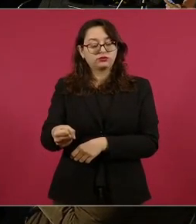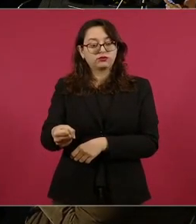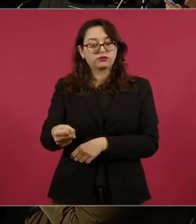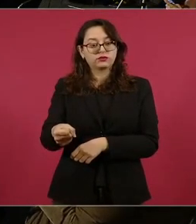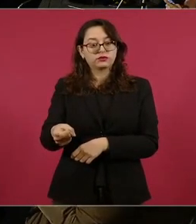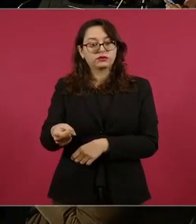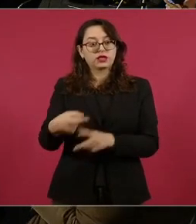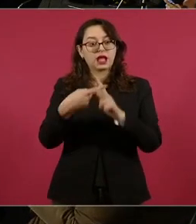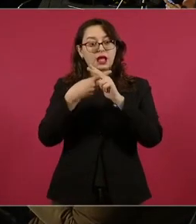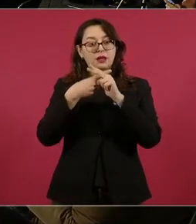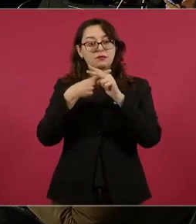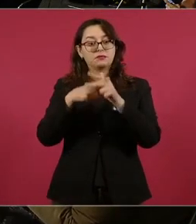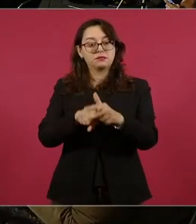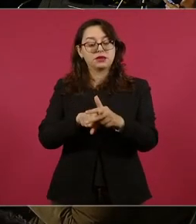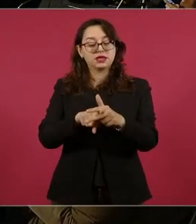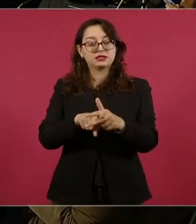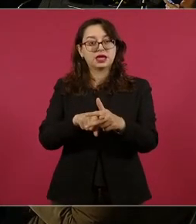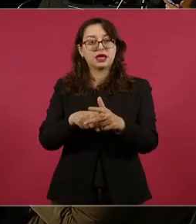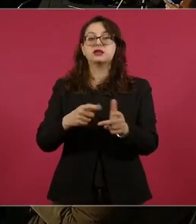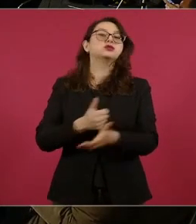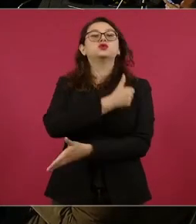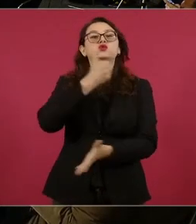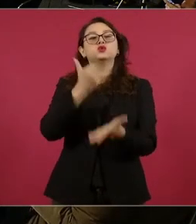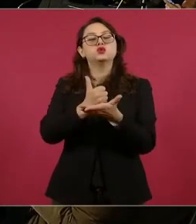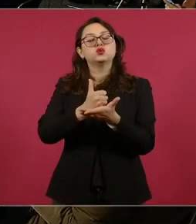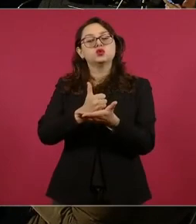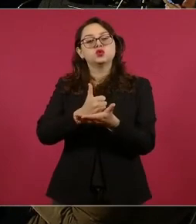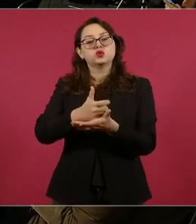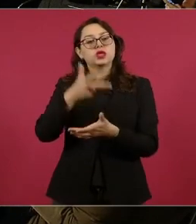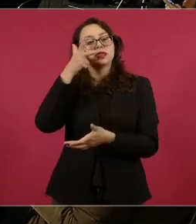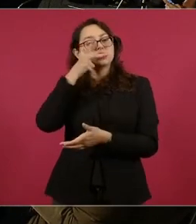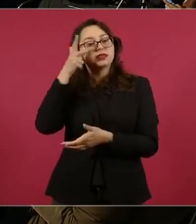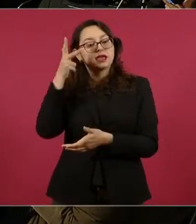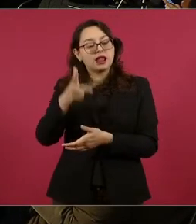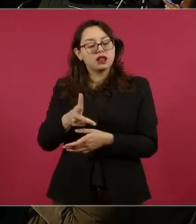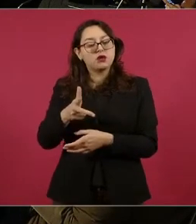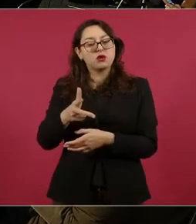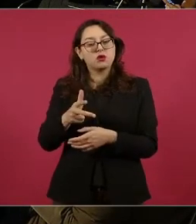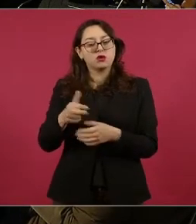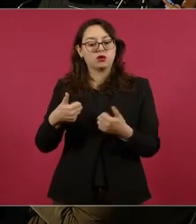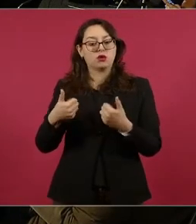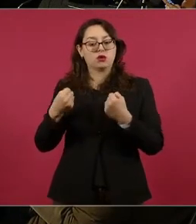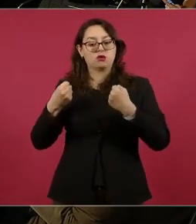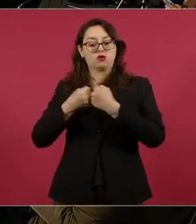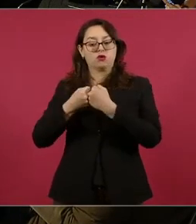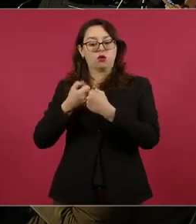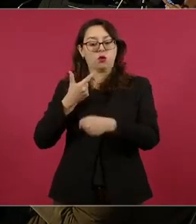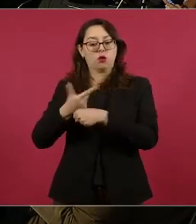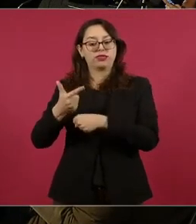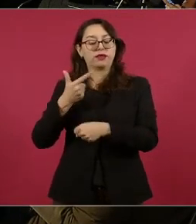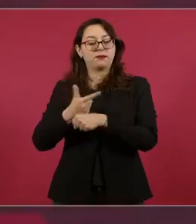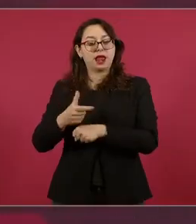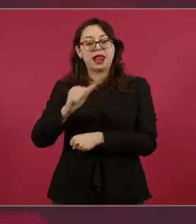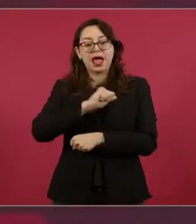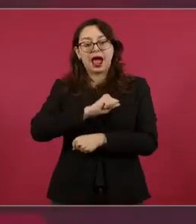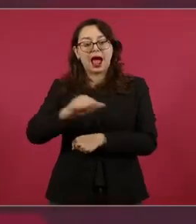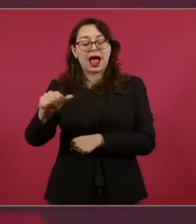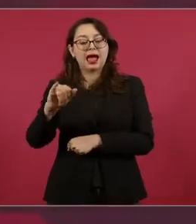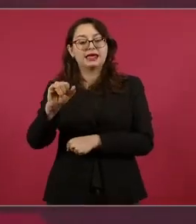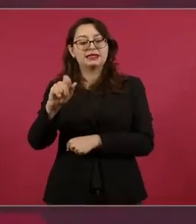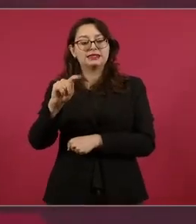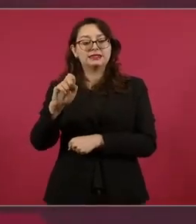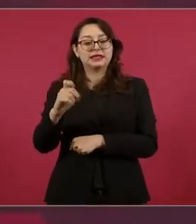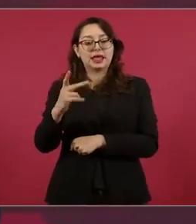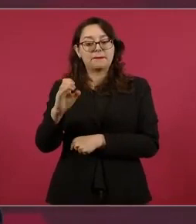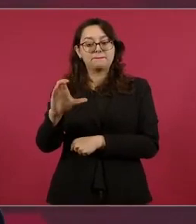Hidalgo los límites con Guatemala hasta iztepec en el ismo de